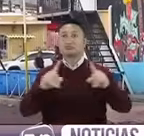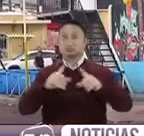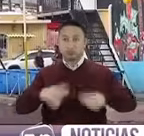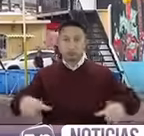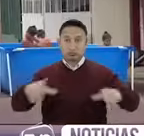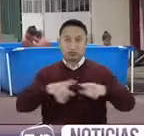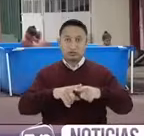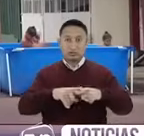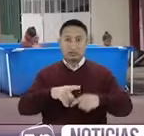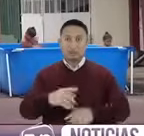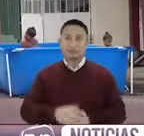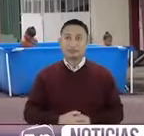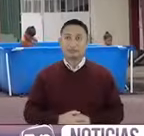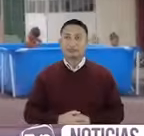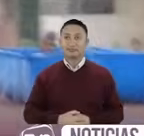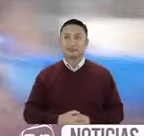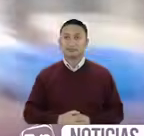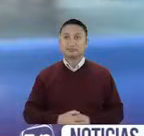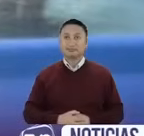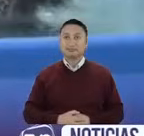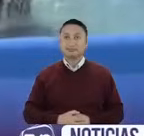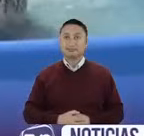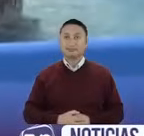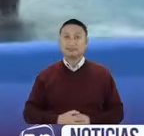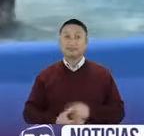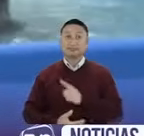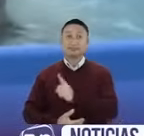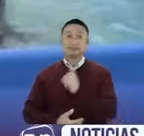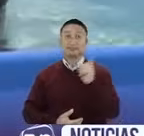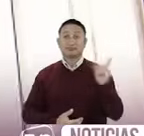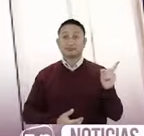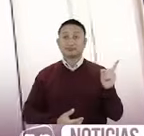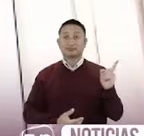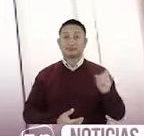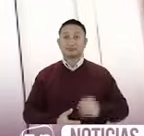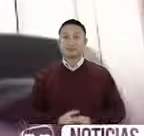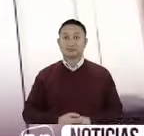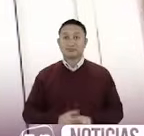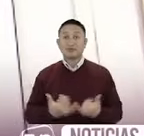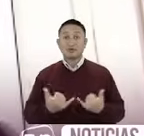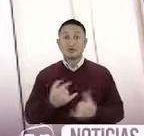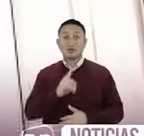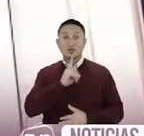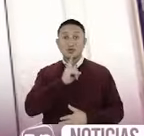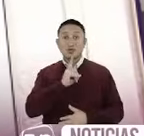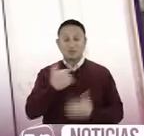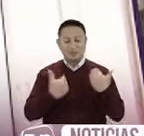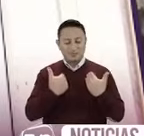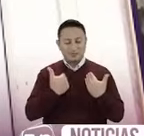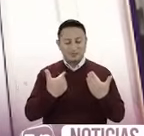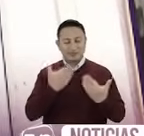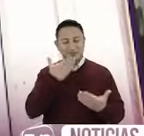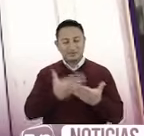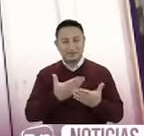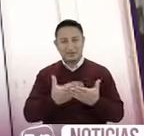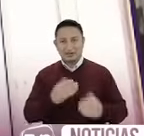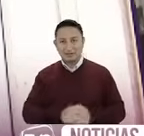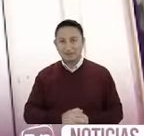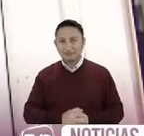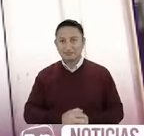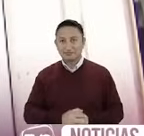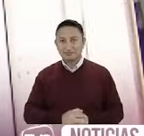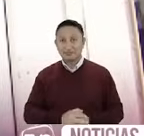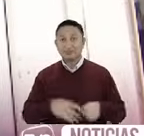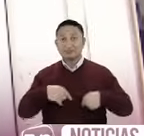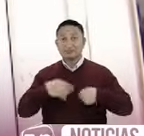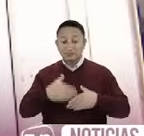16 y 17. Los mayores celebran. Hoy día es mi cumpleaños. Feliz cumpleaños. Gracias por todo. Entonces, la saqué de más recién